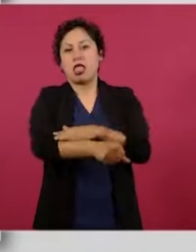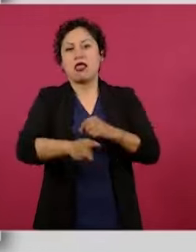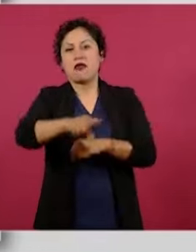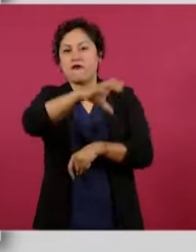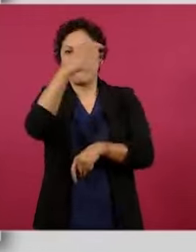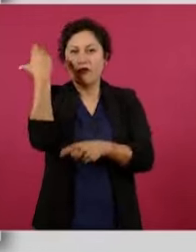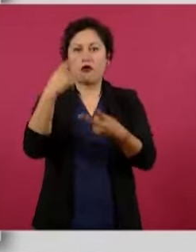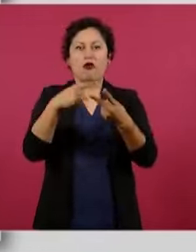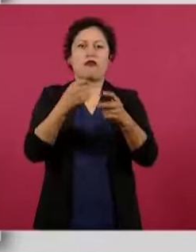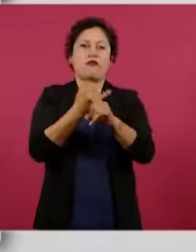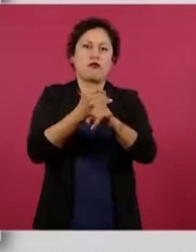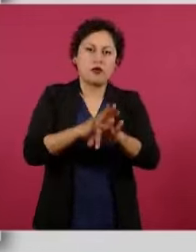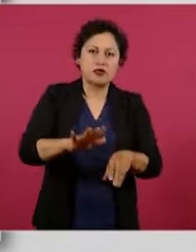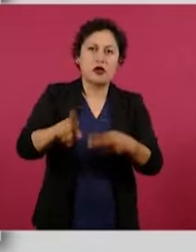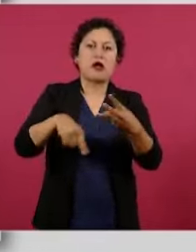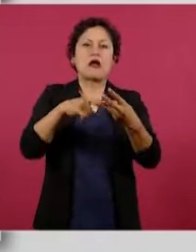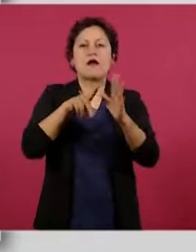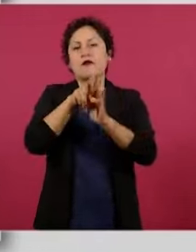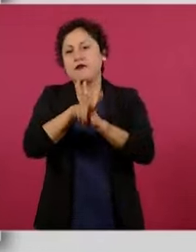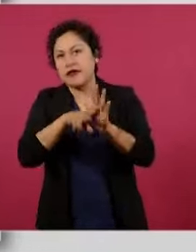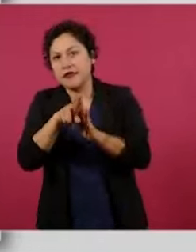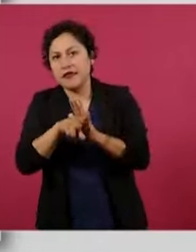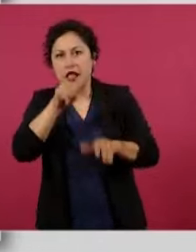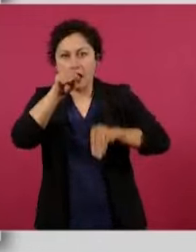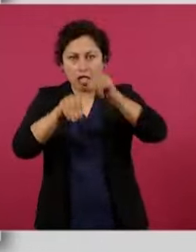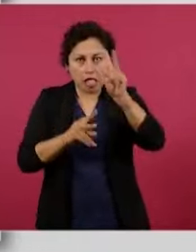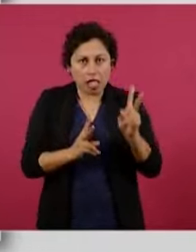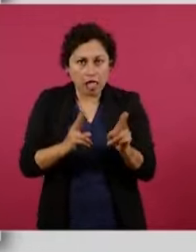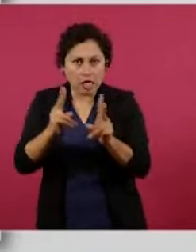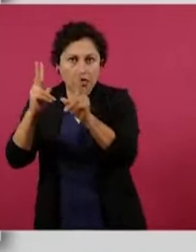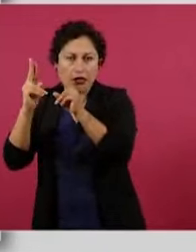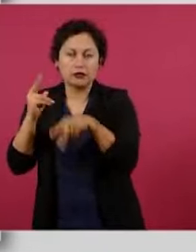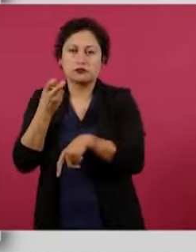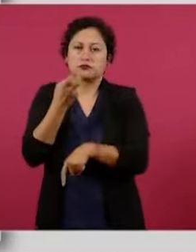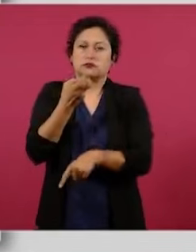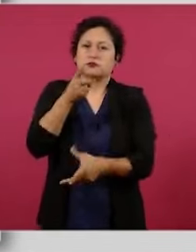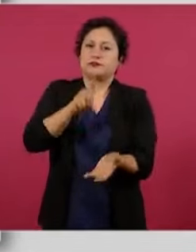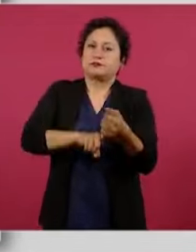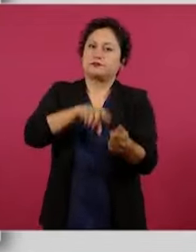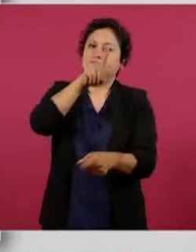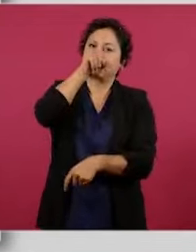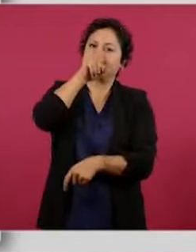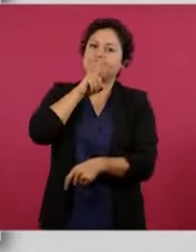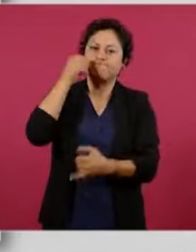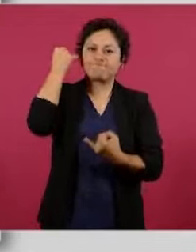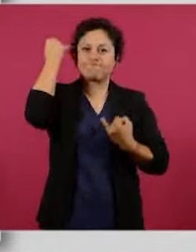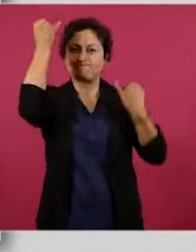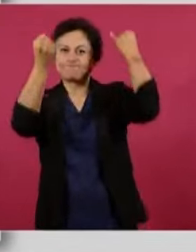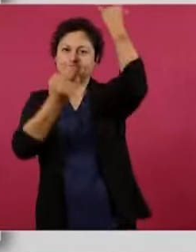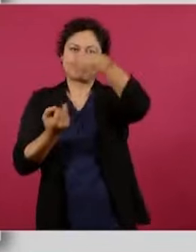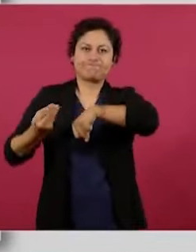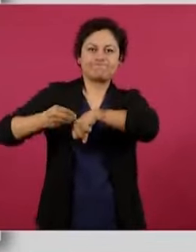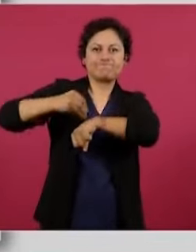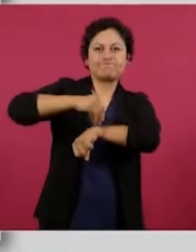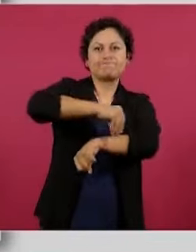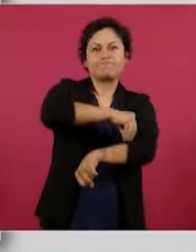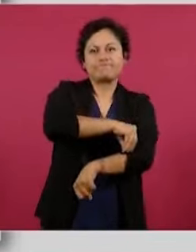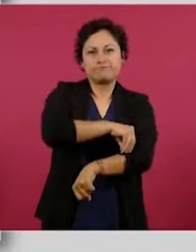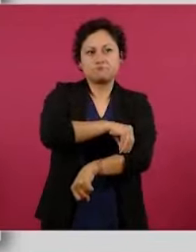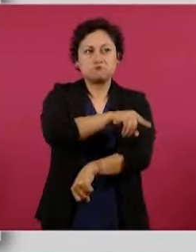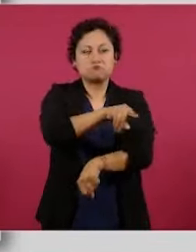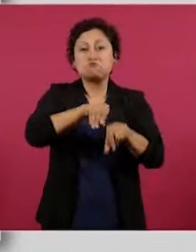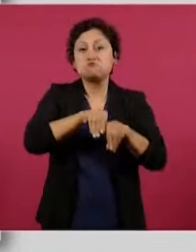democrático para todas y todos sigamos en la lucha por la verdad y la justicia Unidos en el compromiso de construir un país